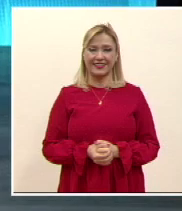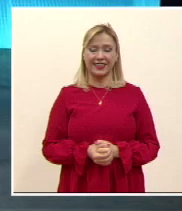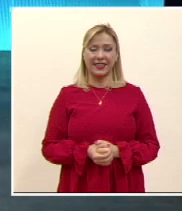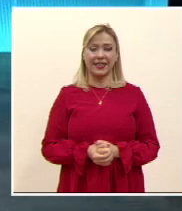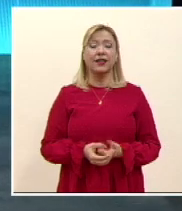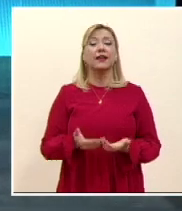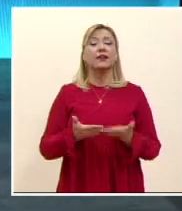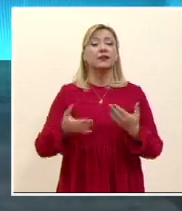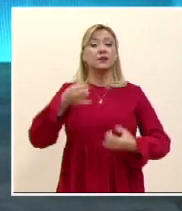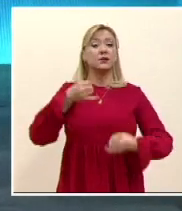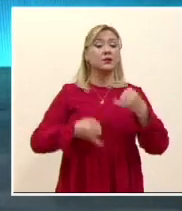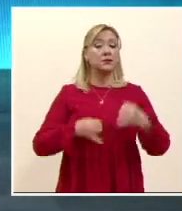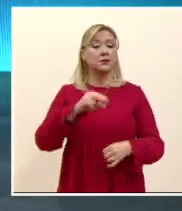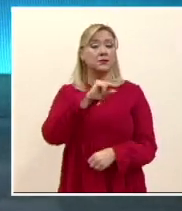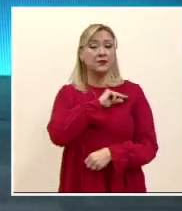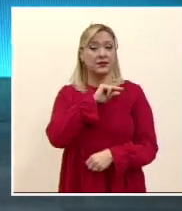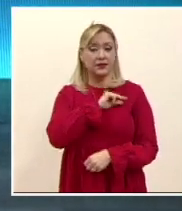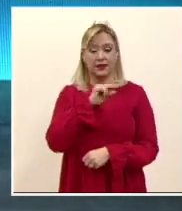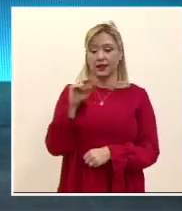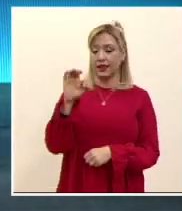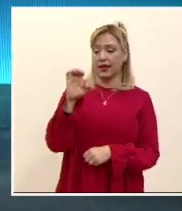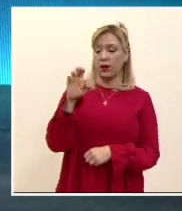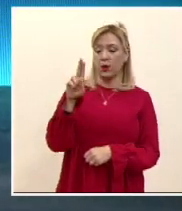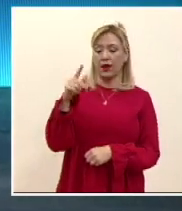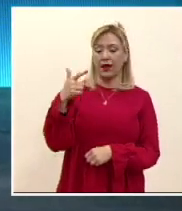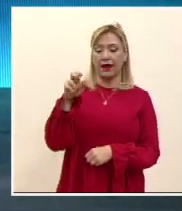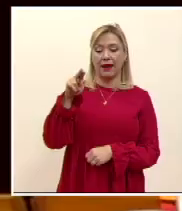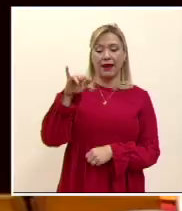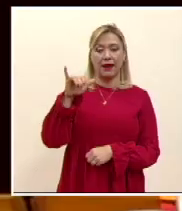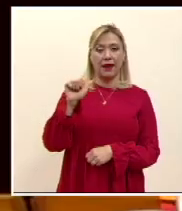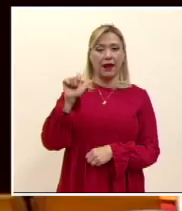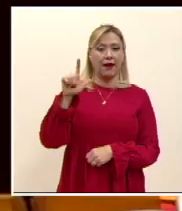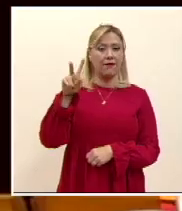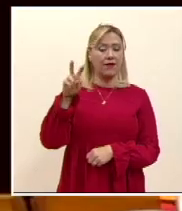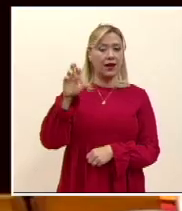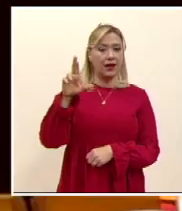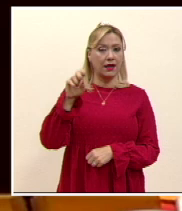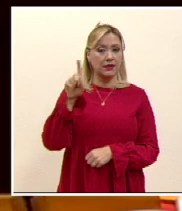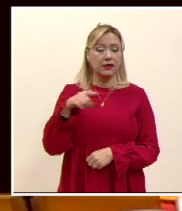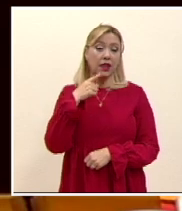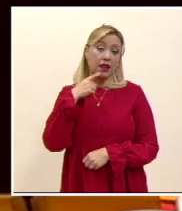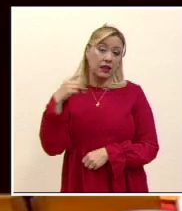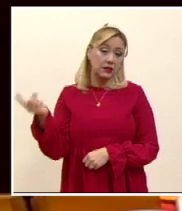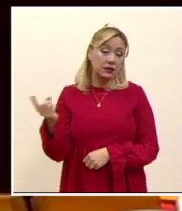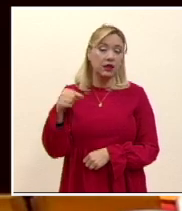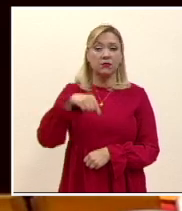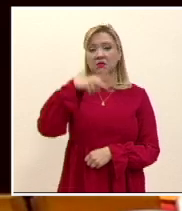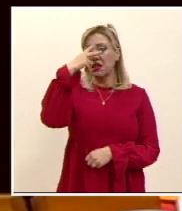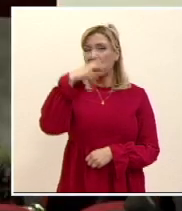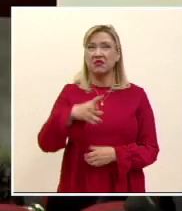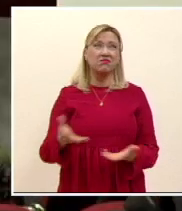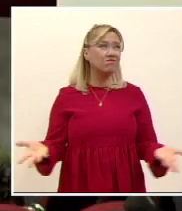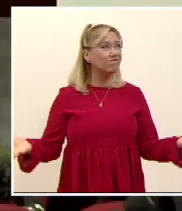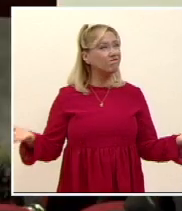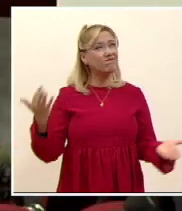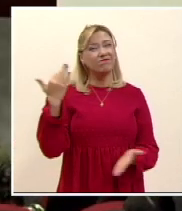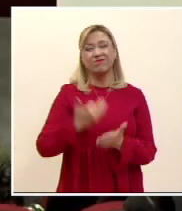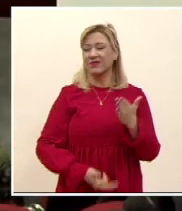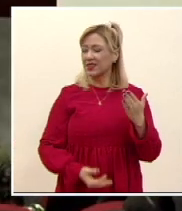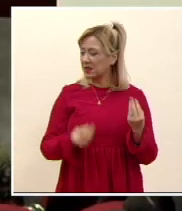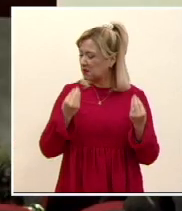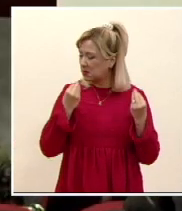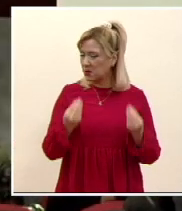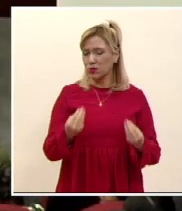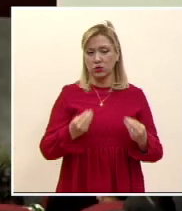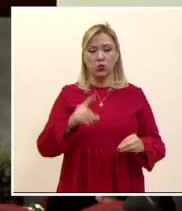Para la jueza de distrito Beatriz Eugenia Álvarez Rodríguez, en México falta mucho por avanzar para consolidar la perspectiva de género en